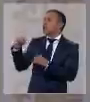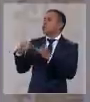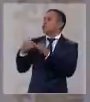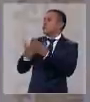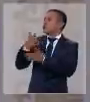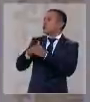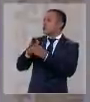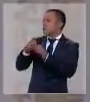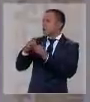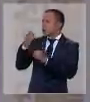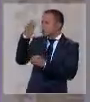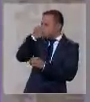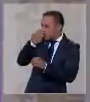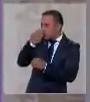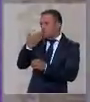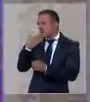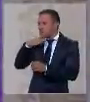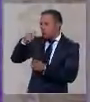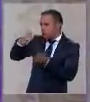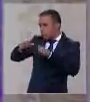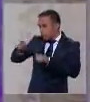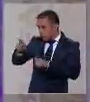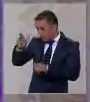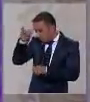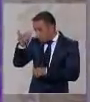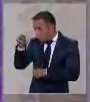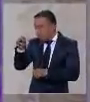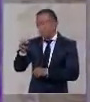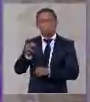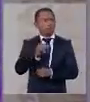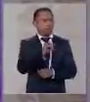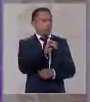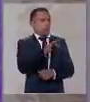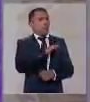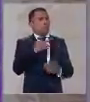tiene que haber evaluación, los maestros no se oponen a la evaluación.